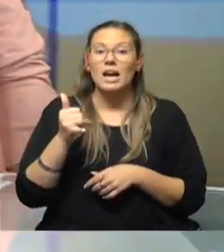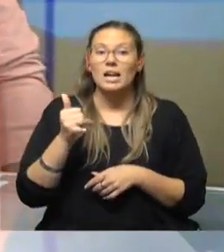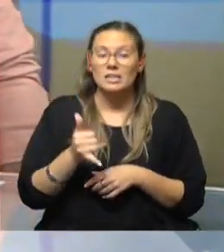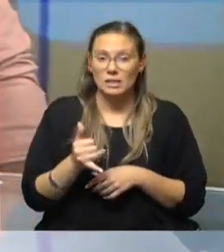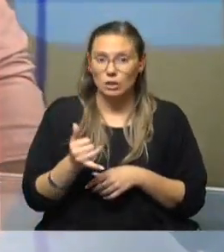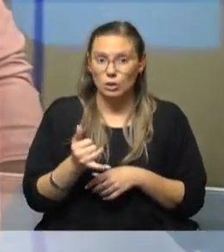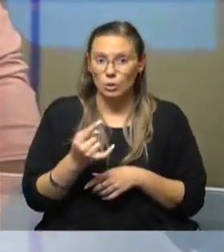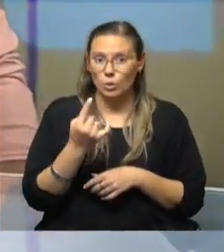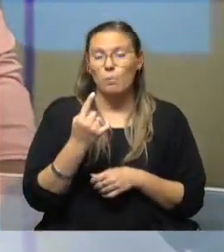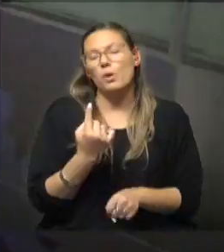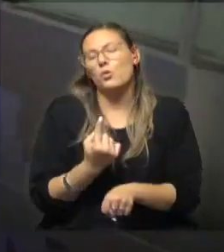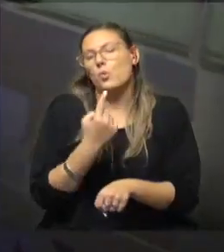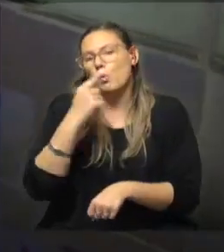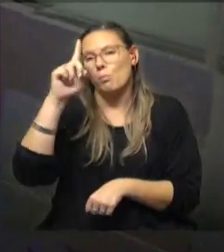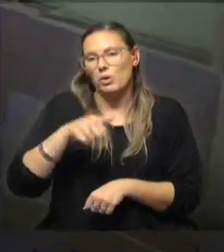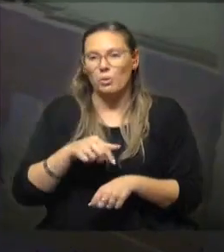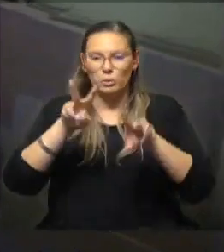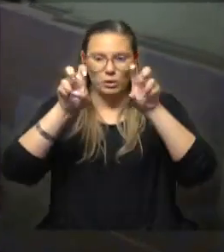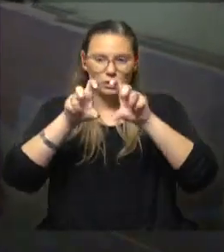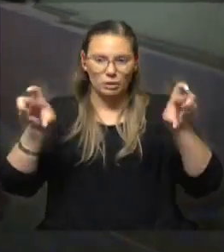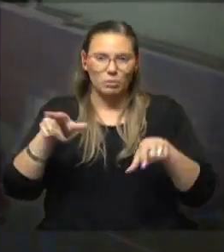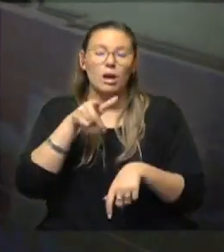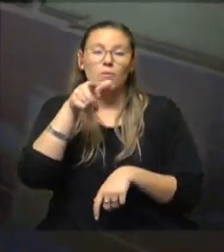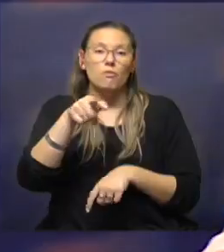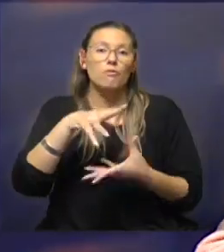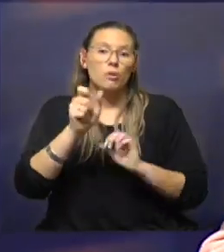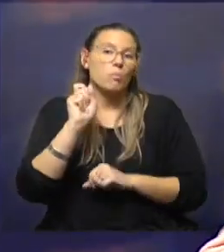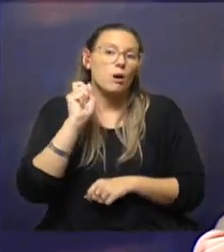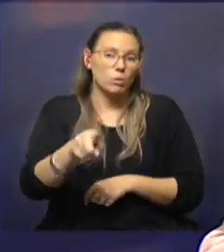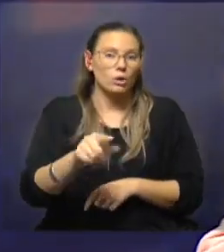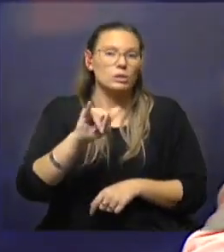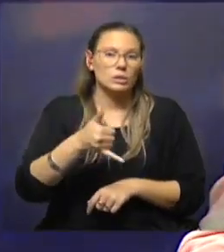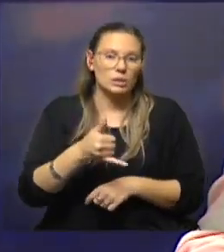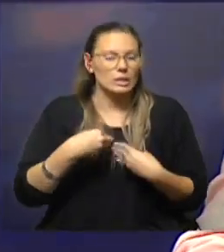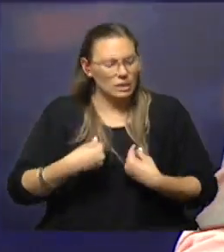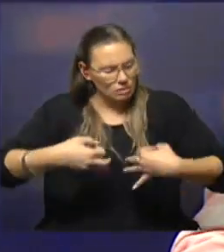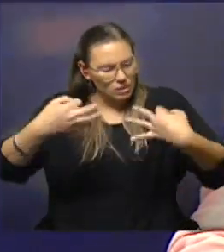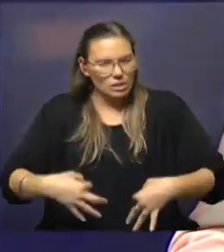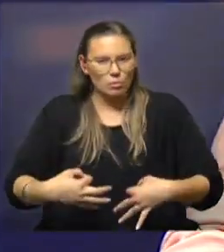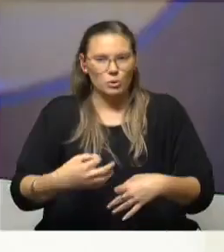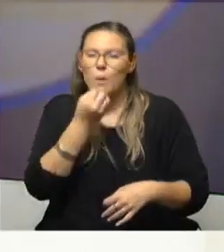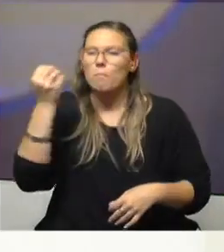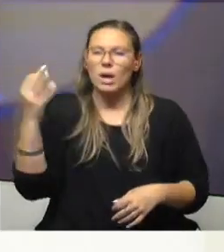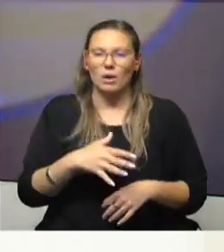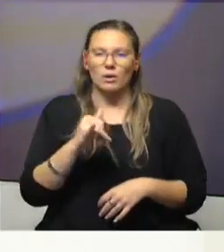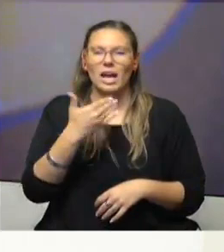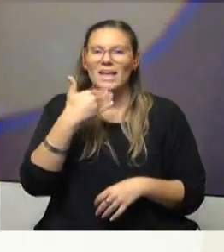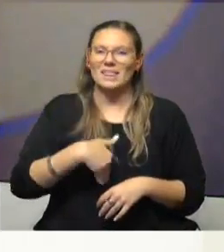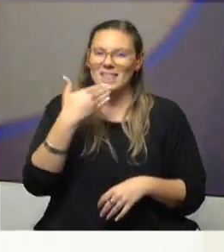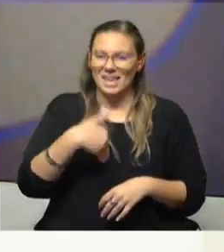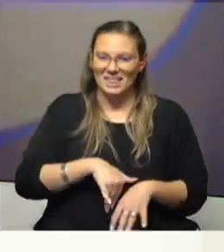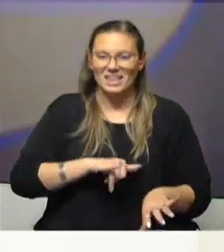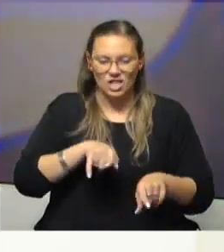uno en los titulares. Los avances como lo das, Martín. Bueno. En eso, sí, sentite seguro que sos el mejor. Entendí la indirecta. ¿Está?